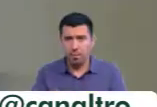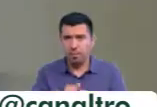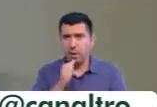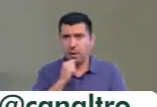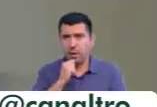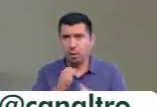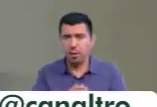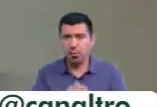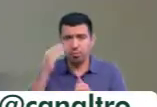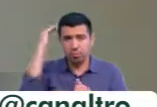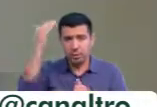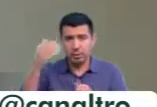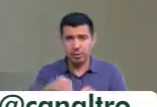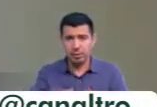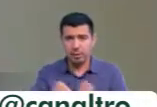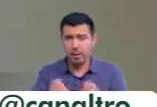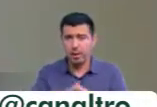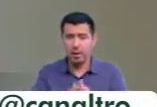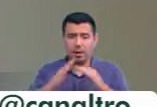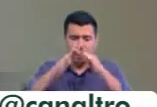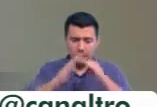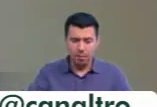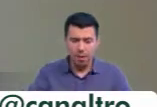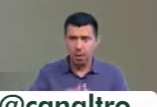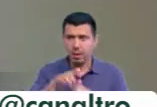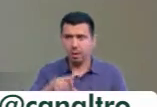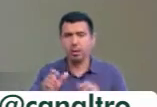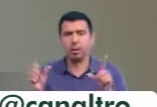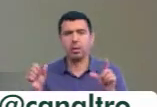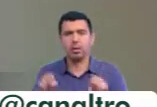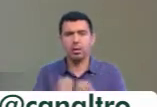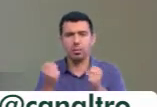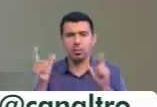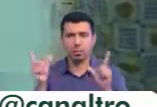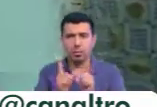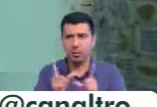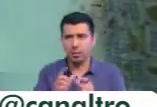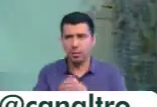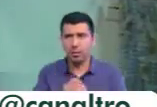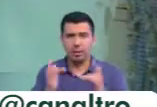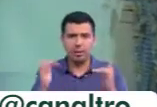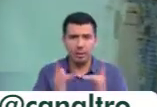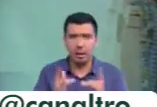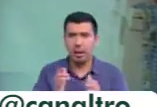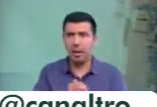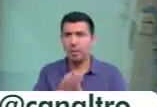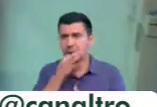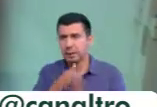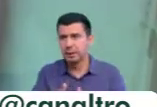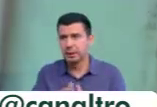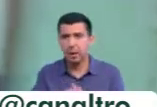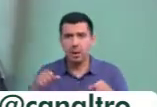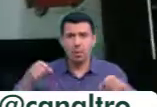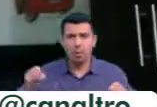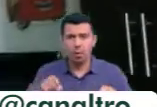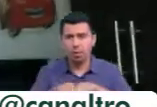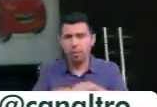me dañó televisores me año juego de sala me dañó la moto me año